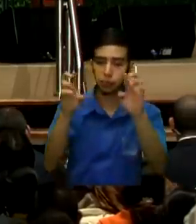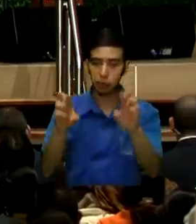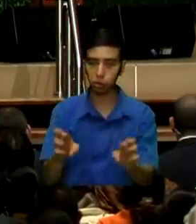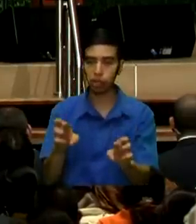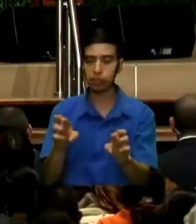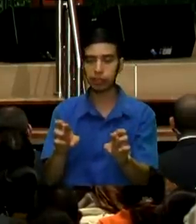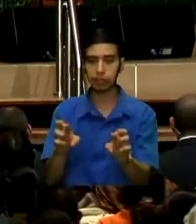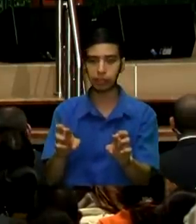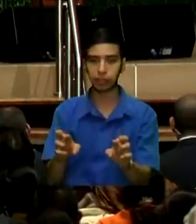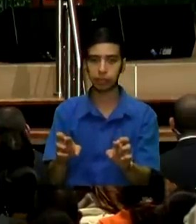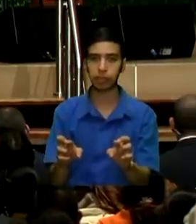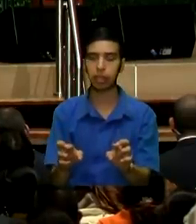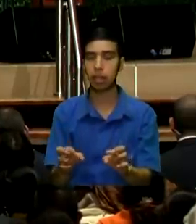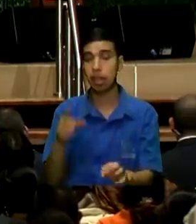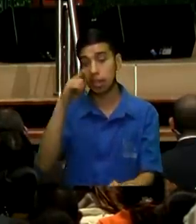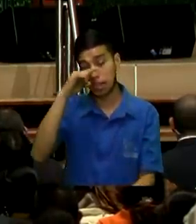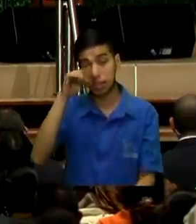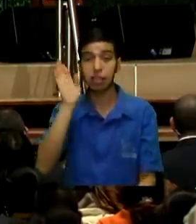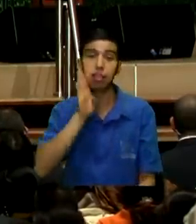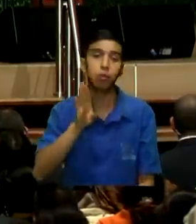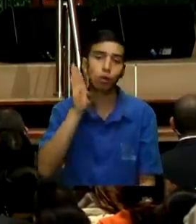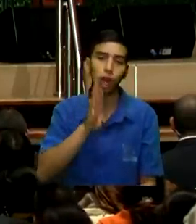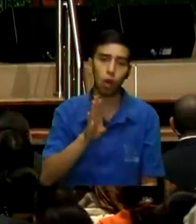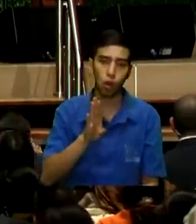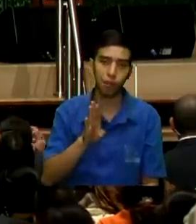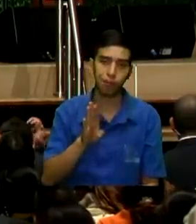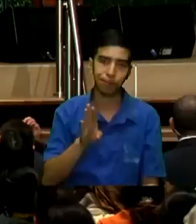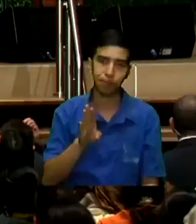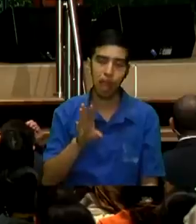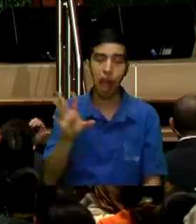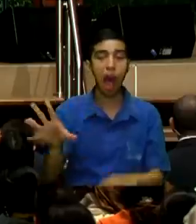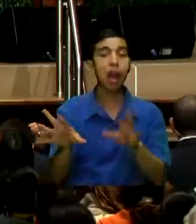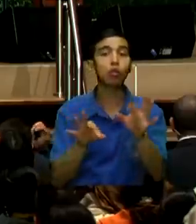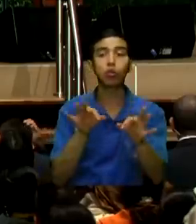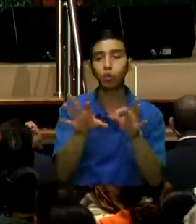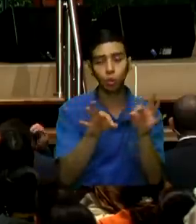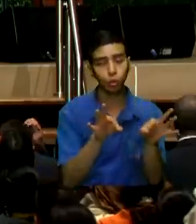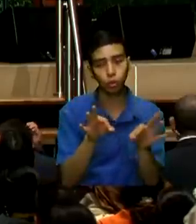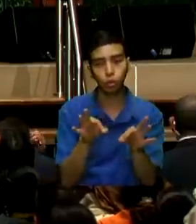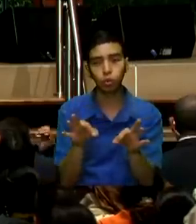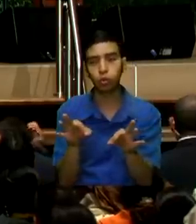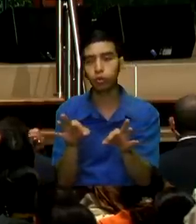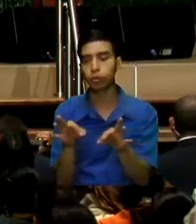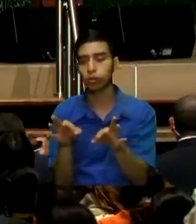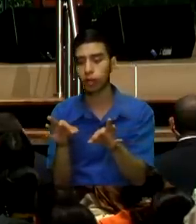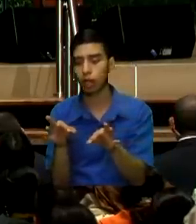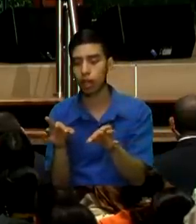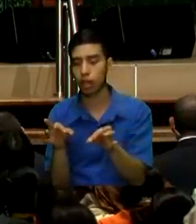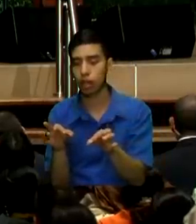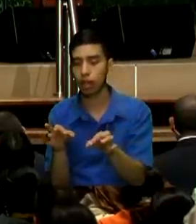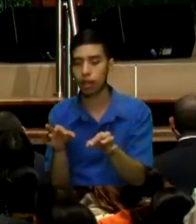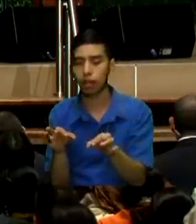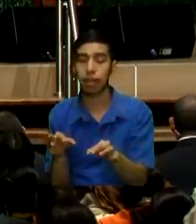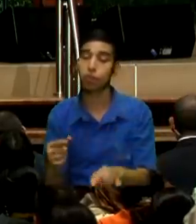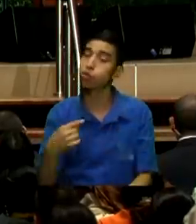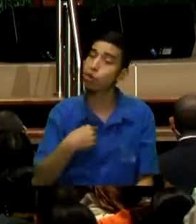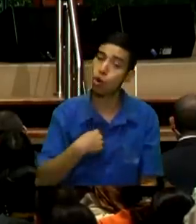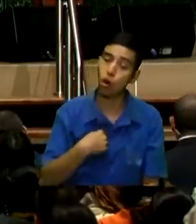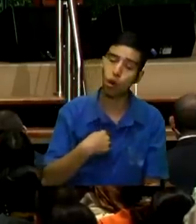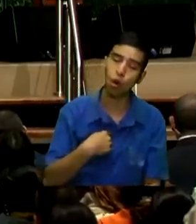Timoteo, algunos van a decir que yo fui el último de los apóstoles en el tiempo futuro, pero vos